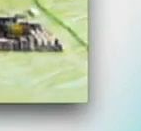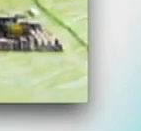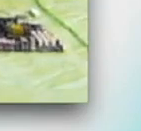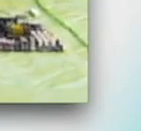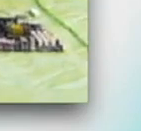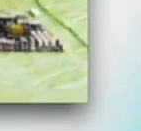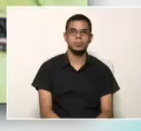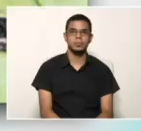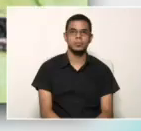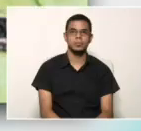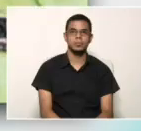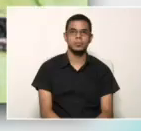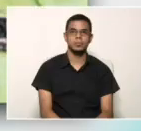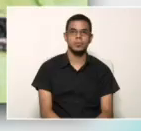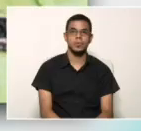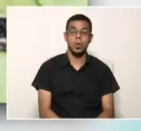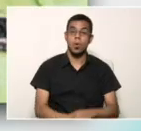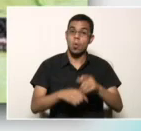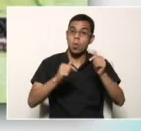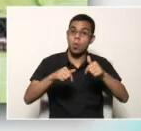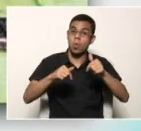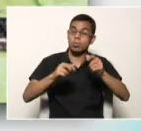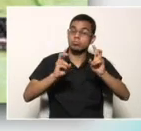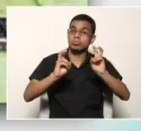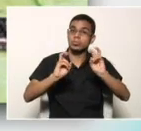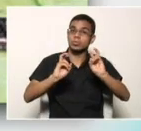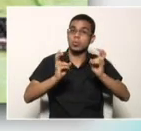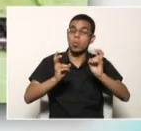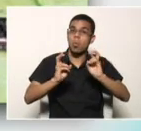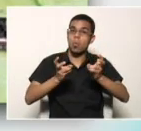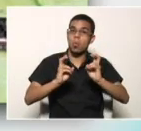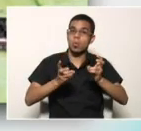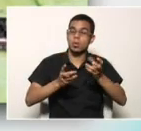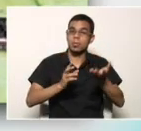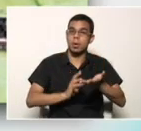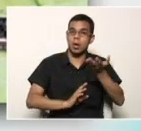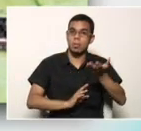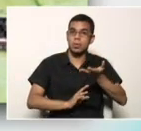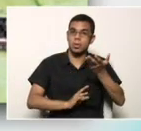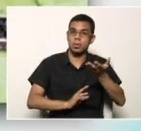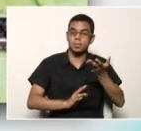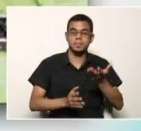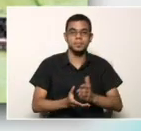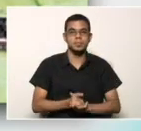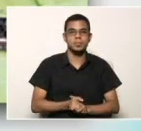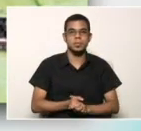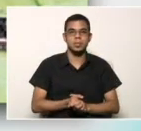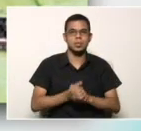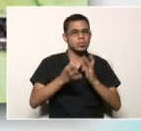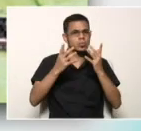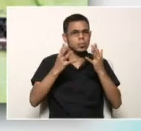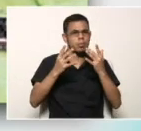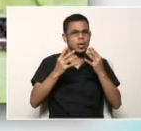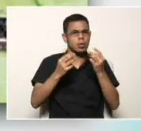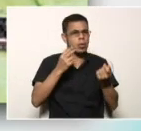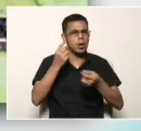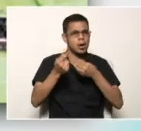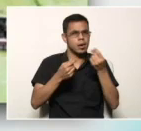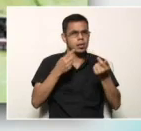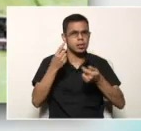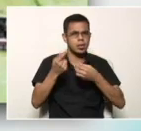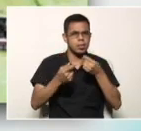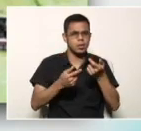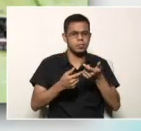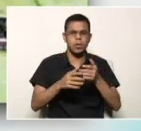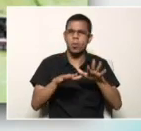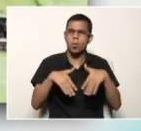Vamos a estar tratando un tema muy importante y seguimos con la sesión de la Escuela de Arte y Oficio y su mano creativa. El tema se